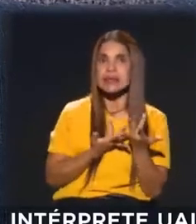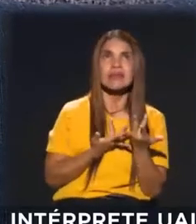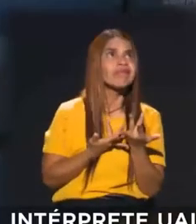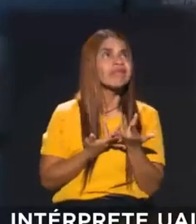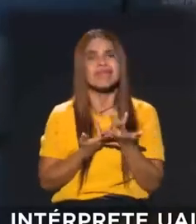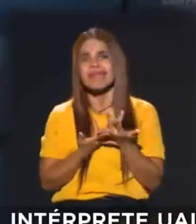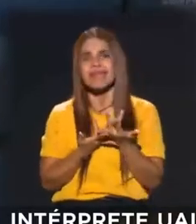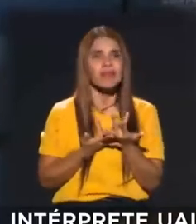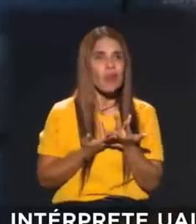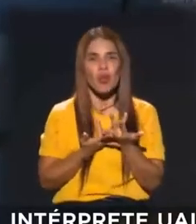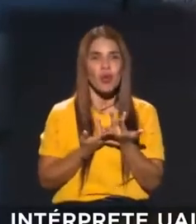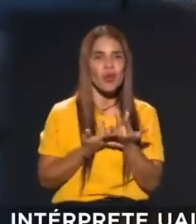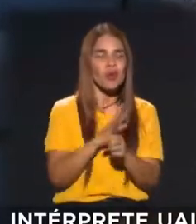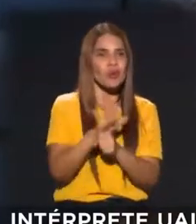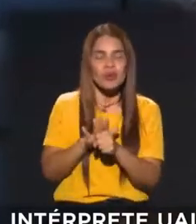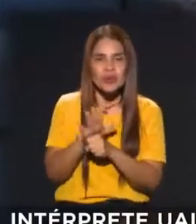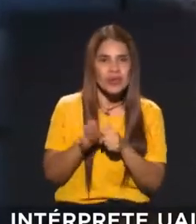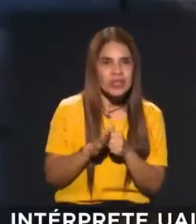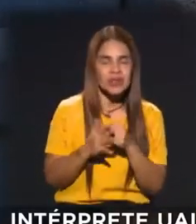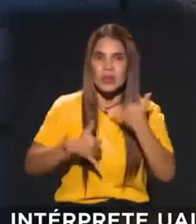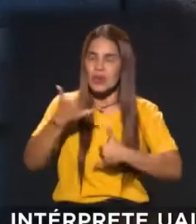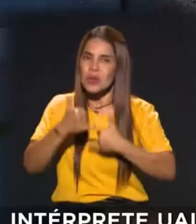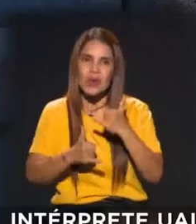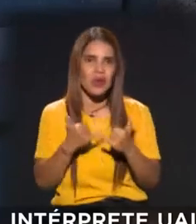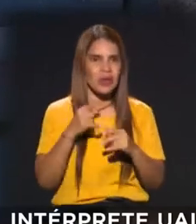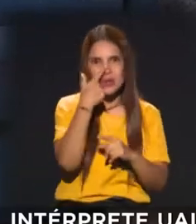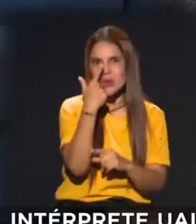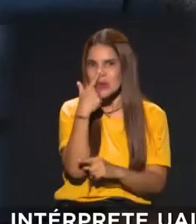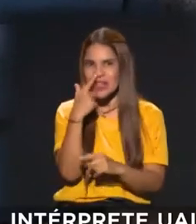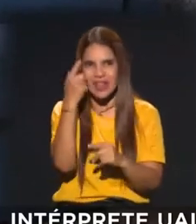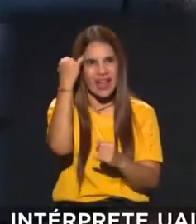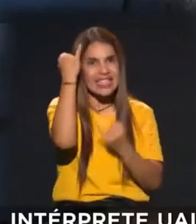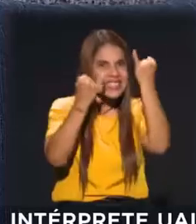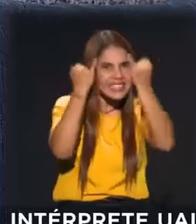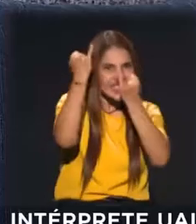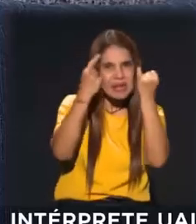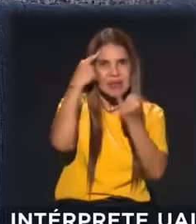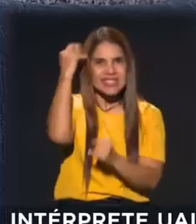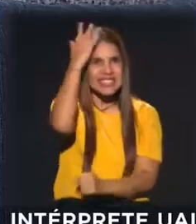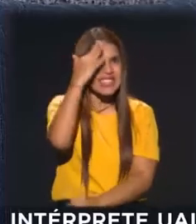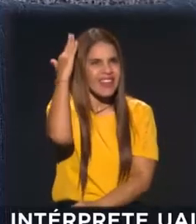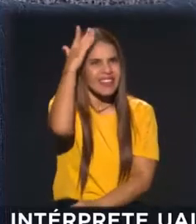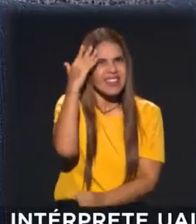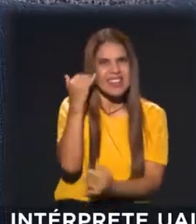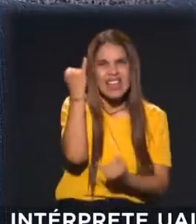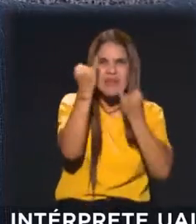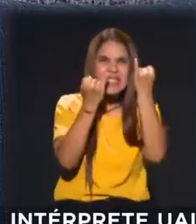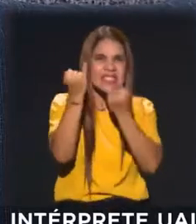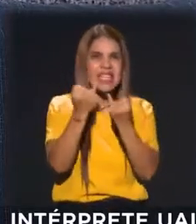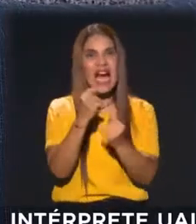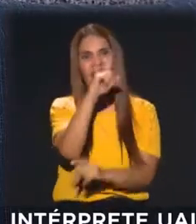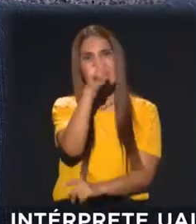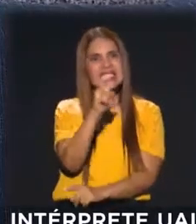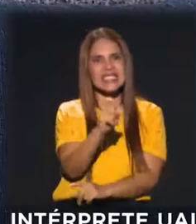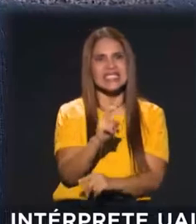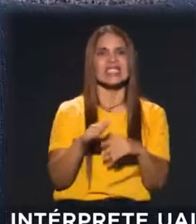conmigo, sino que yo estoy en un sitio donde se pone en juego todos los días mi curiosidad, mi pensamiento creativo, mis hipótesis.